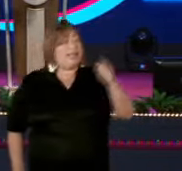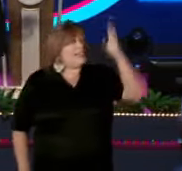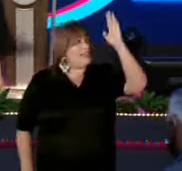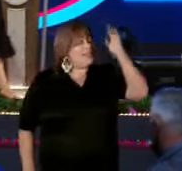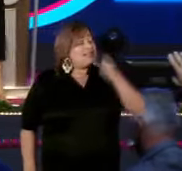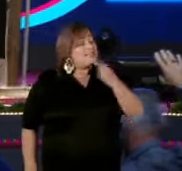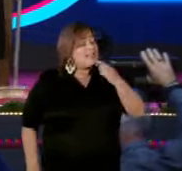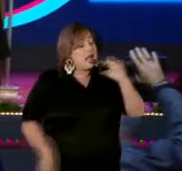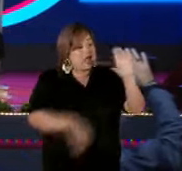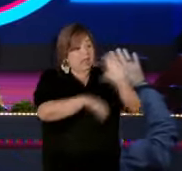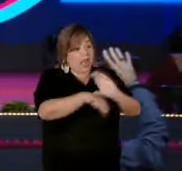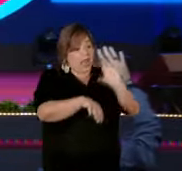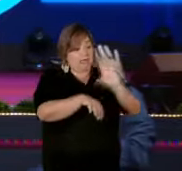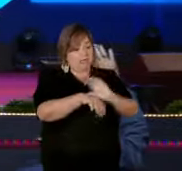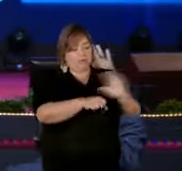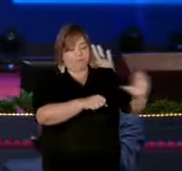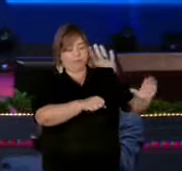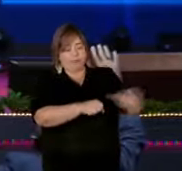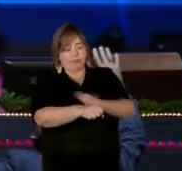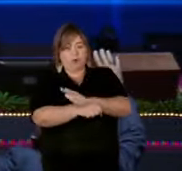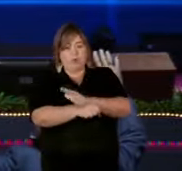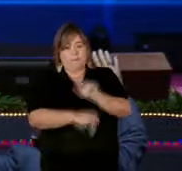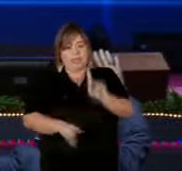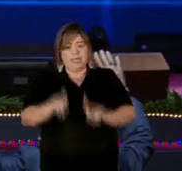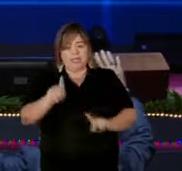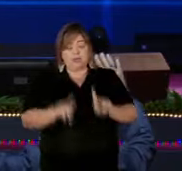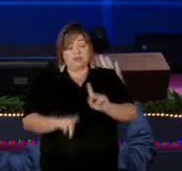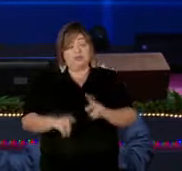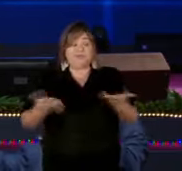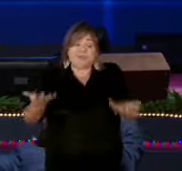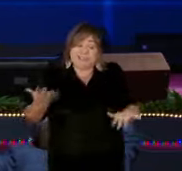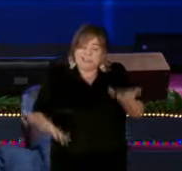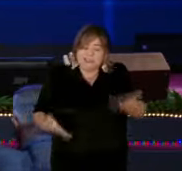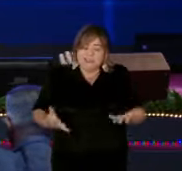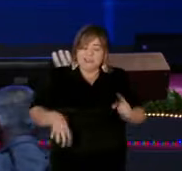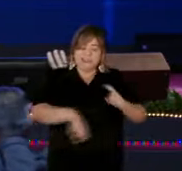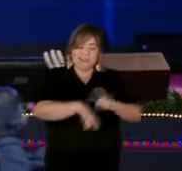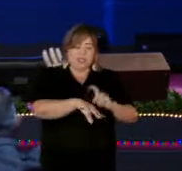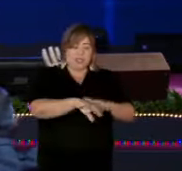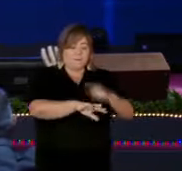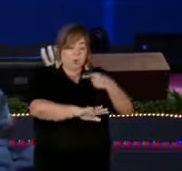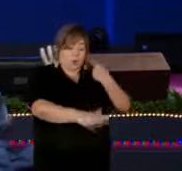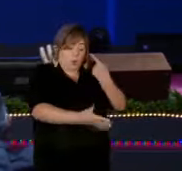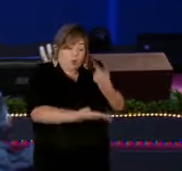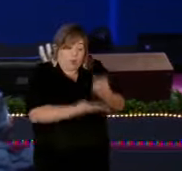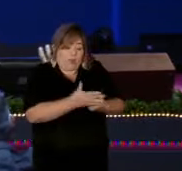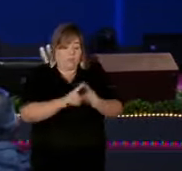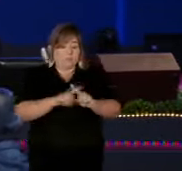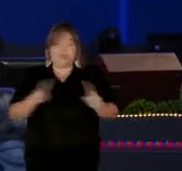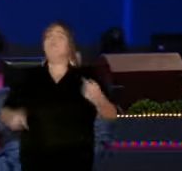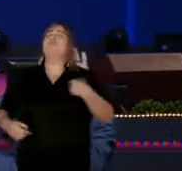Una cosa gloriosa es que vienen tiempos de prueba, pero después de atravesando.